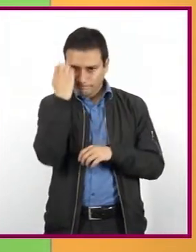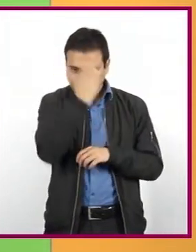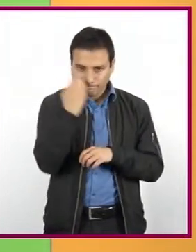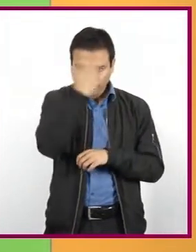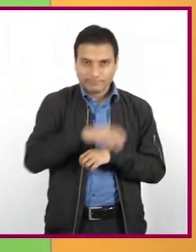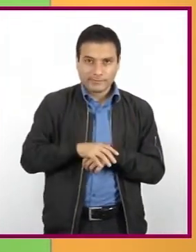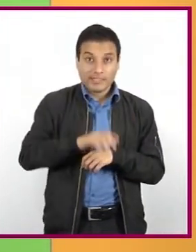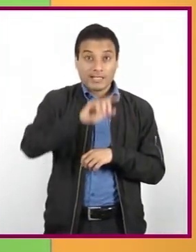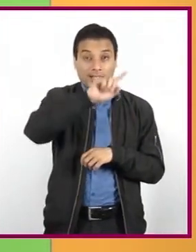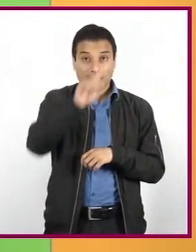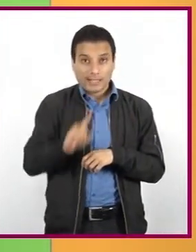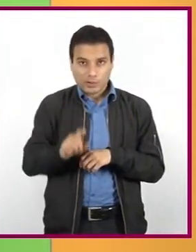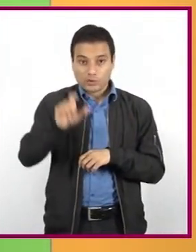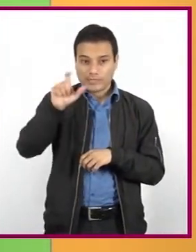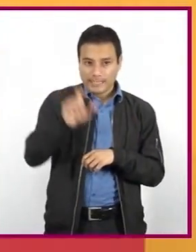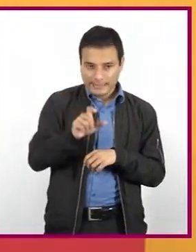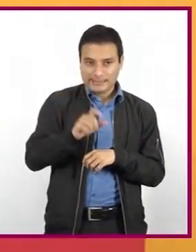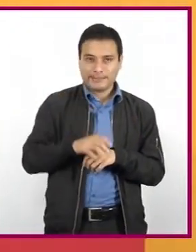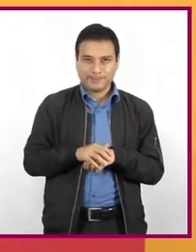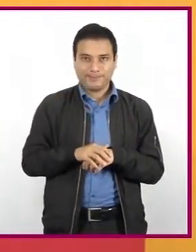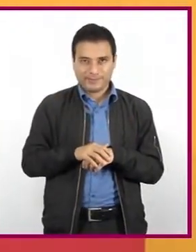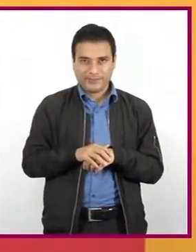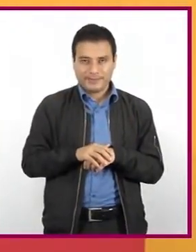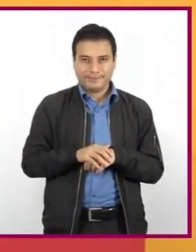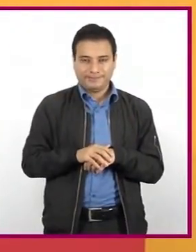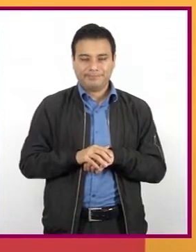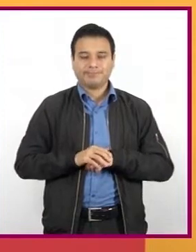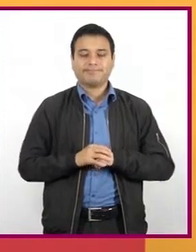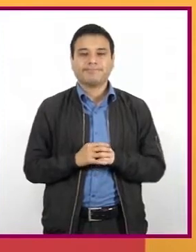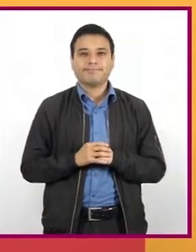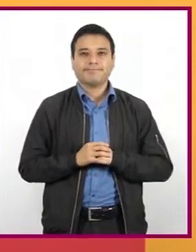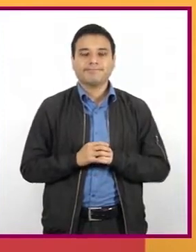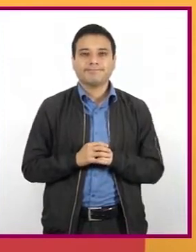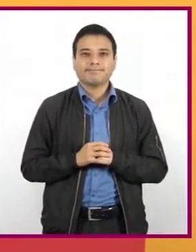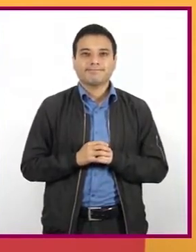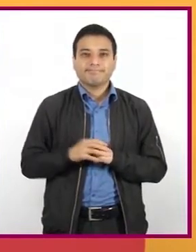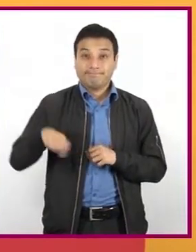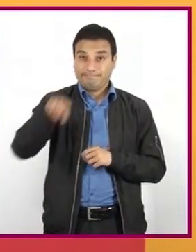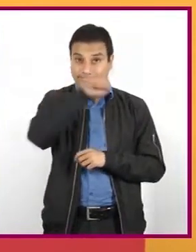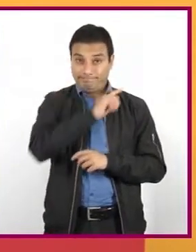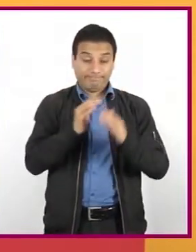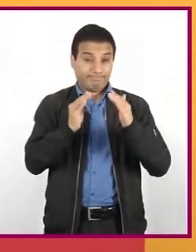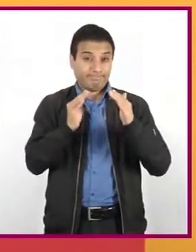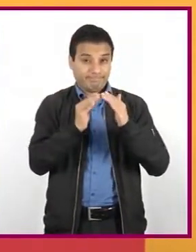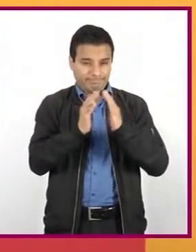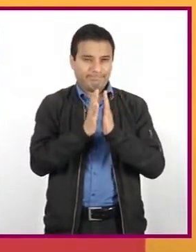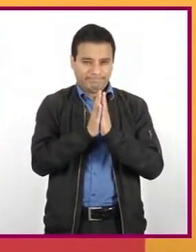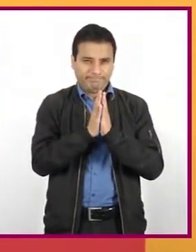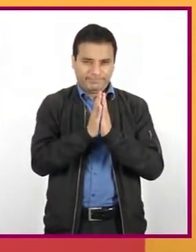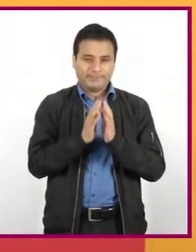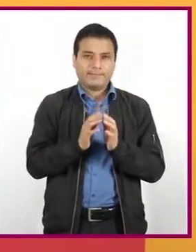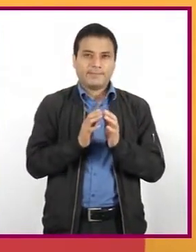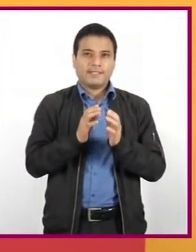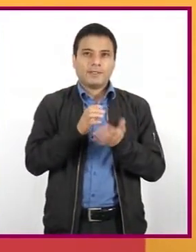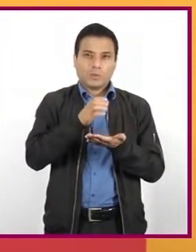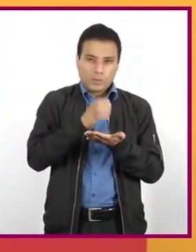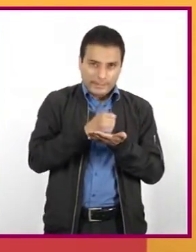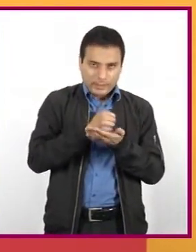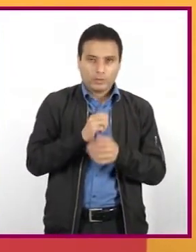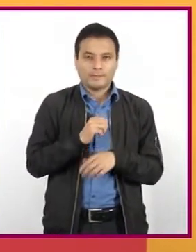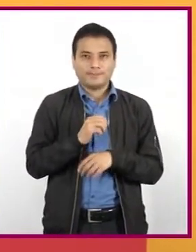X, radiación ionizante. Ustedes en casa, no olviden tener a la mano su libreta, libro de texto